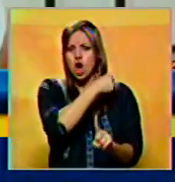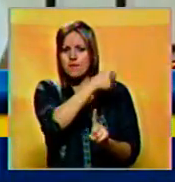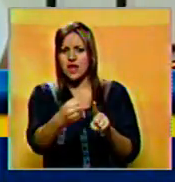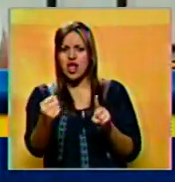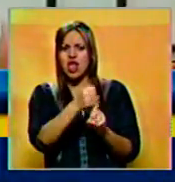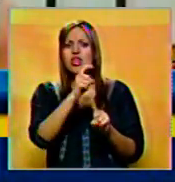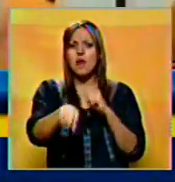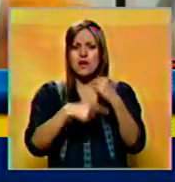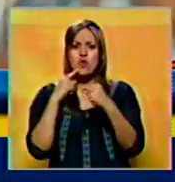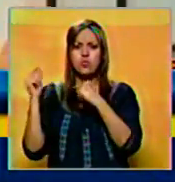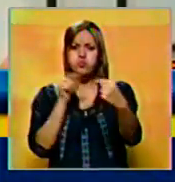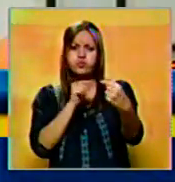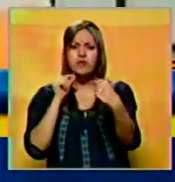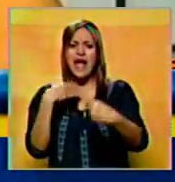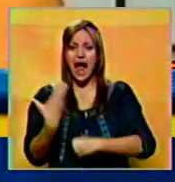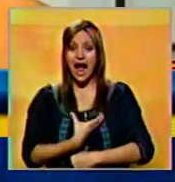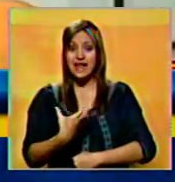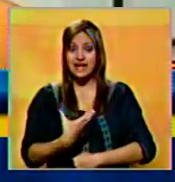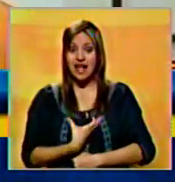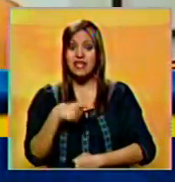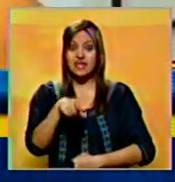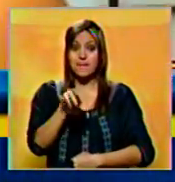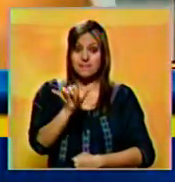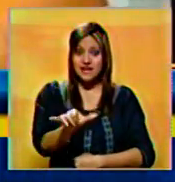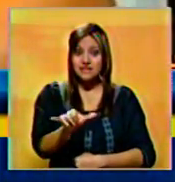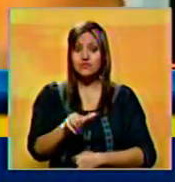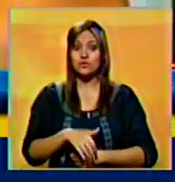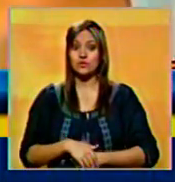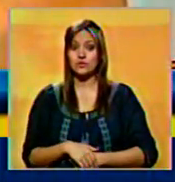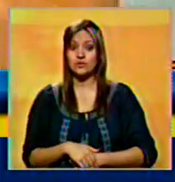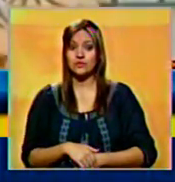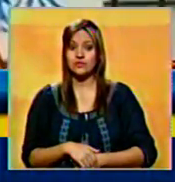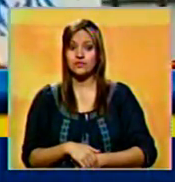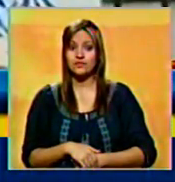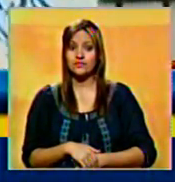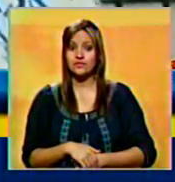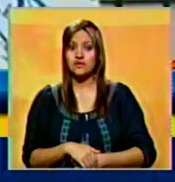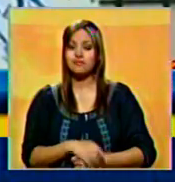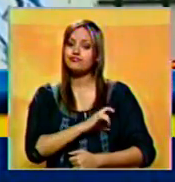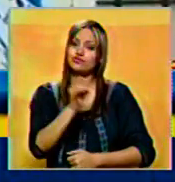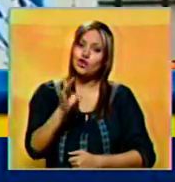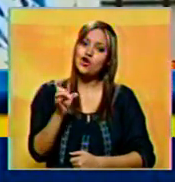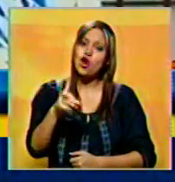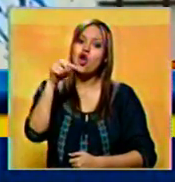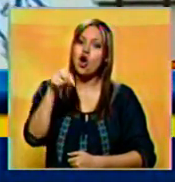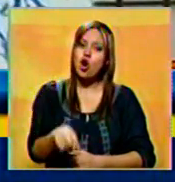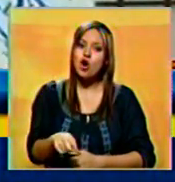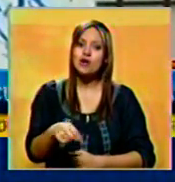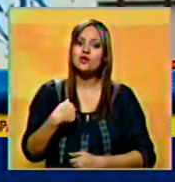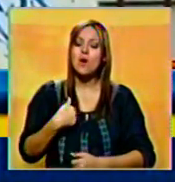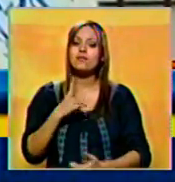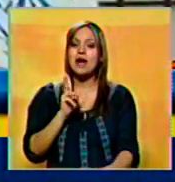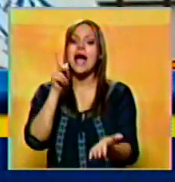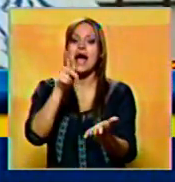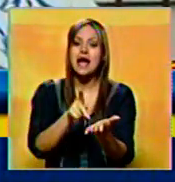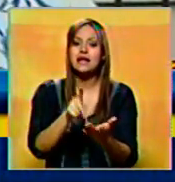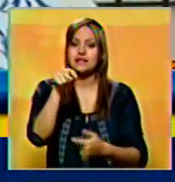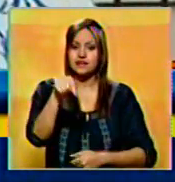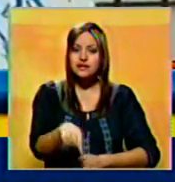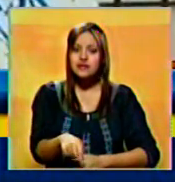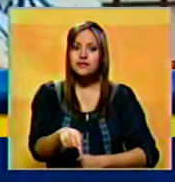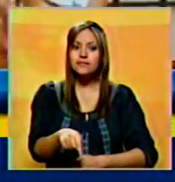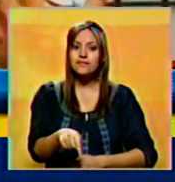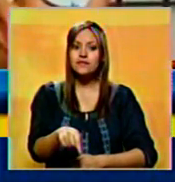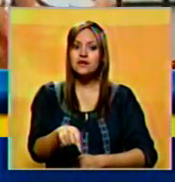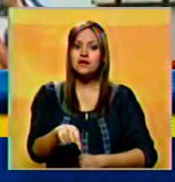de discutir con el alcalde de la jurisdicción, Richard Fermín. Lamentablemente hoy me tengo que presentar